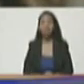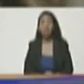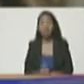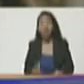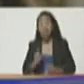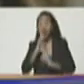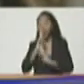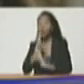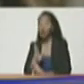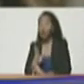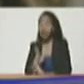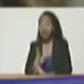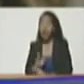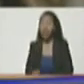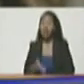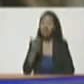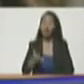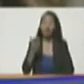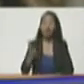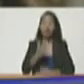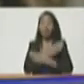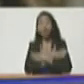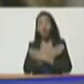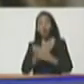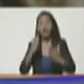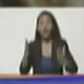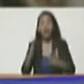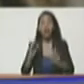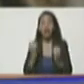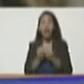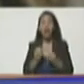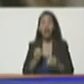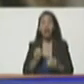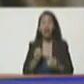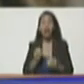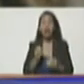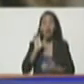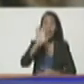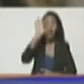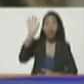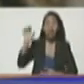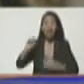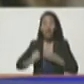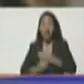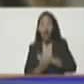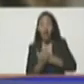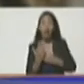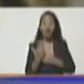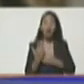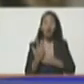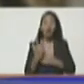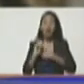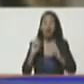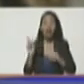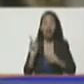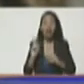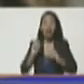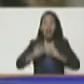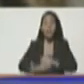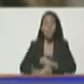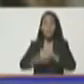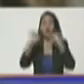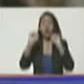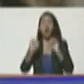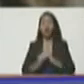respuesta diligente y solidaria de las naciones del ALBA tras la erupción del volcán La Soufrière en